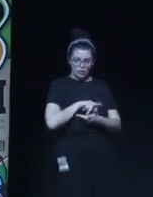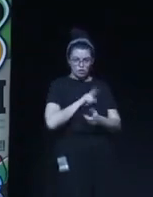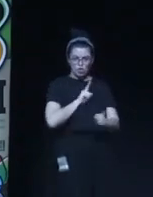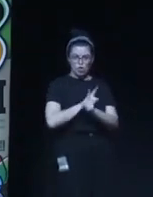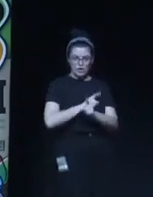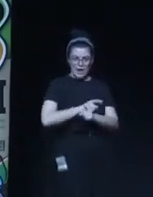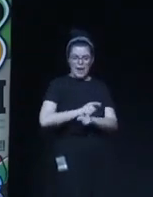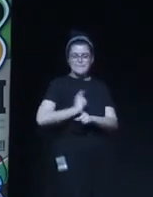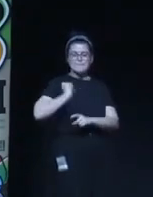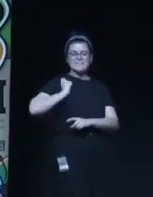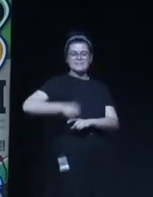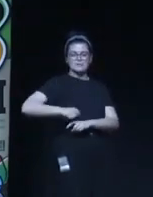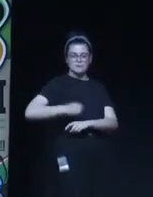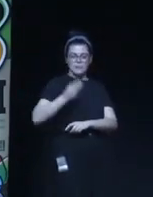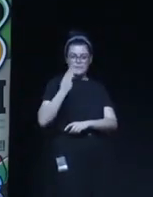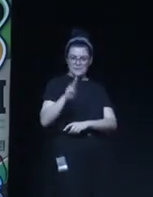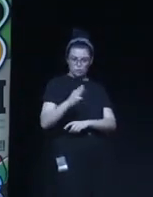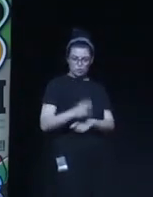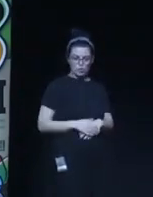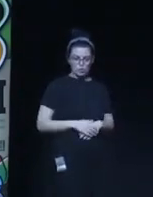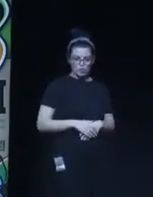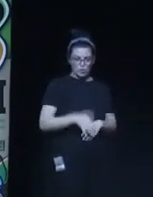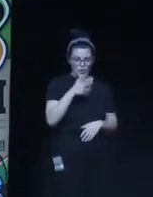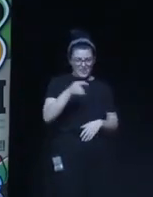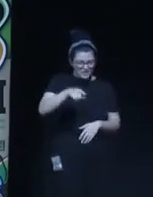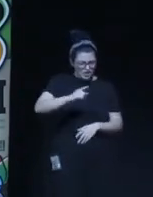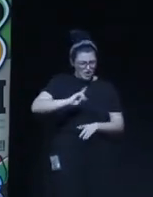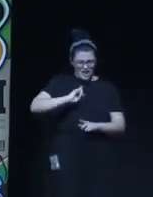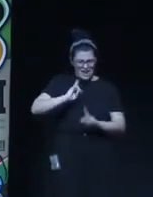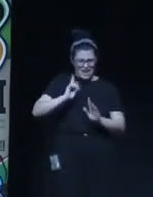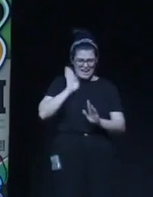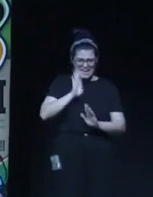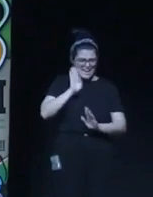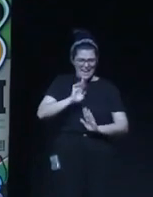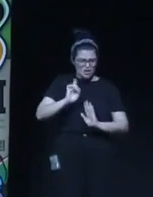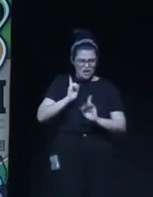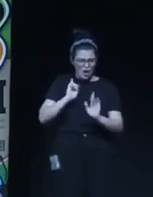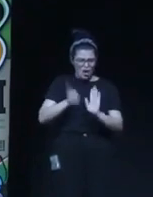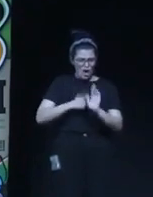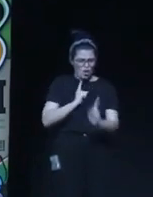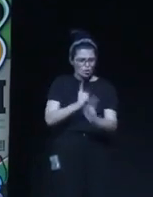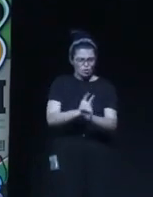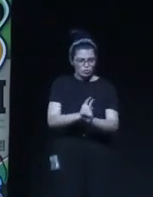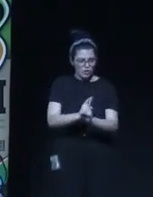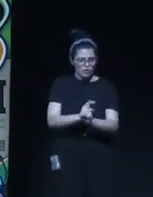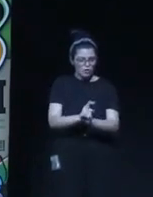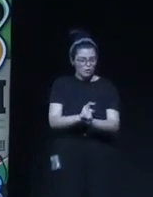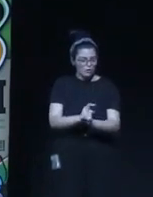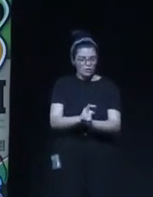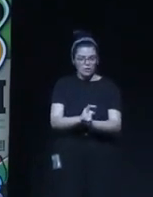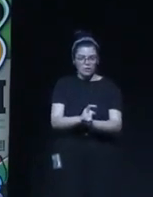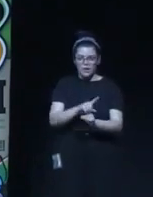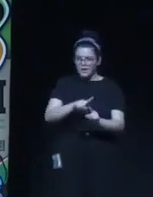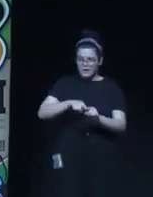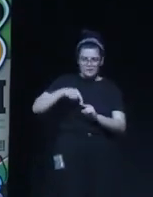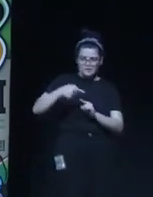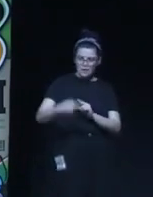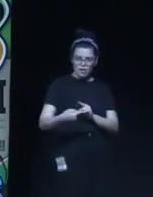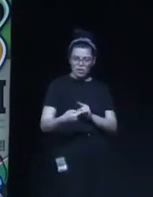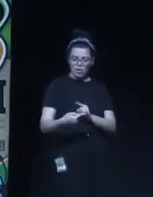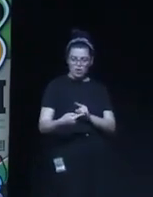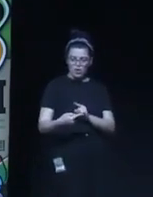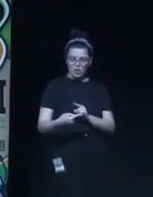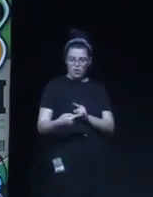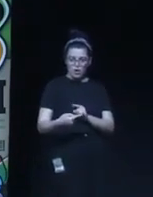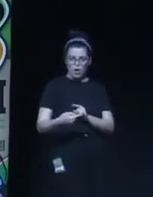porque evidentemente eso era totalmente ilegal lo que querían poner, de la misma entra Josun a presidir